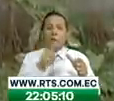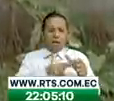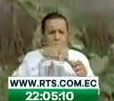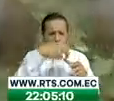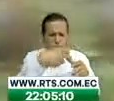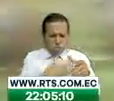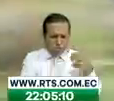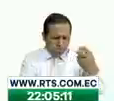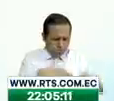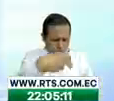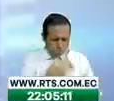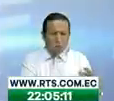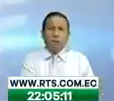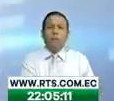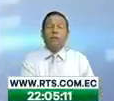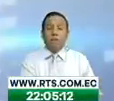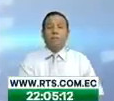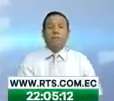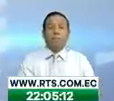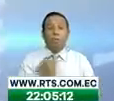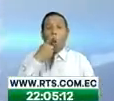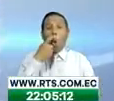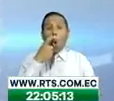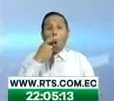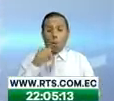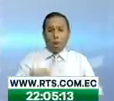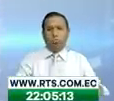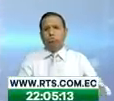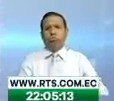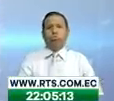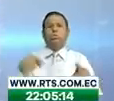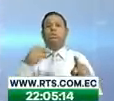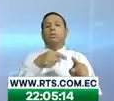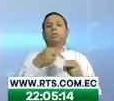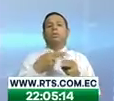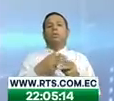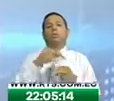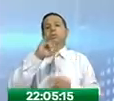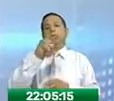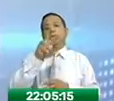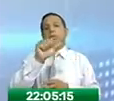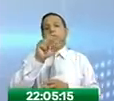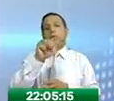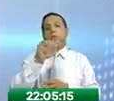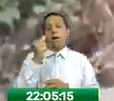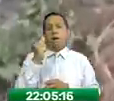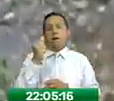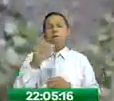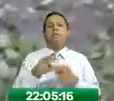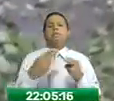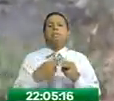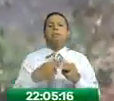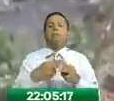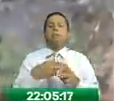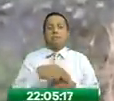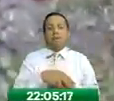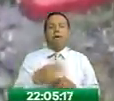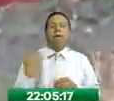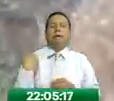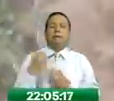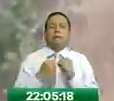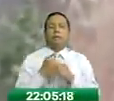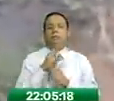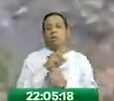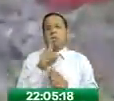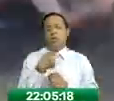del accidente. El conductor de la motocicleta era Iván Ángel Lombeida Márquez, de 21 años. De acuerdo con el parte